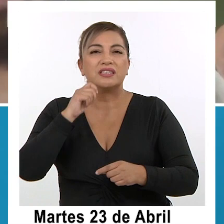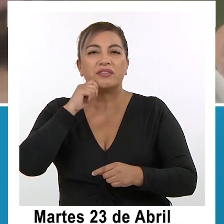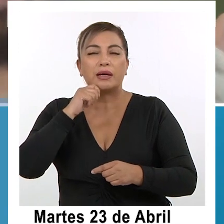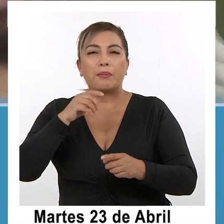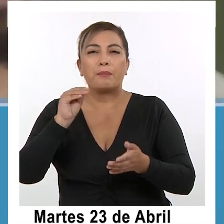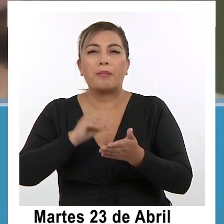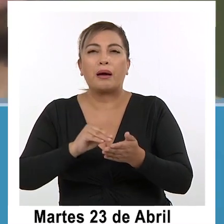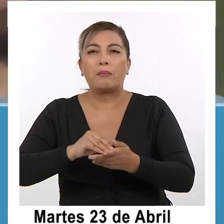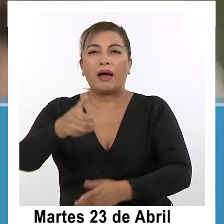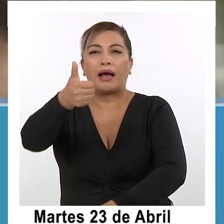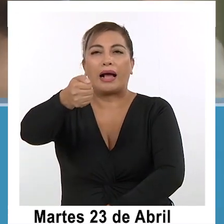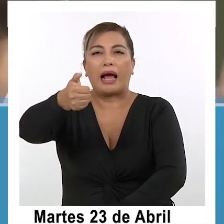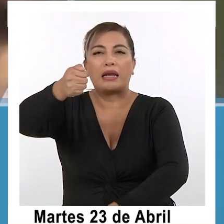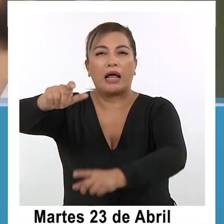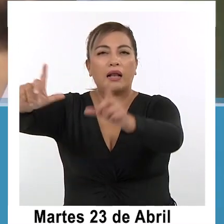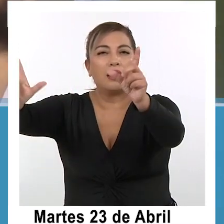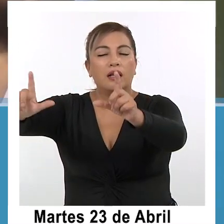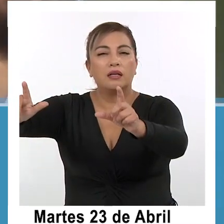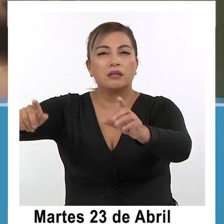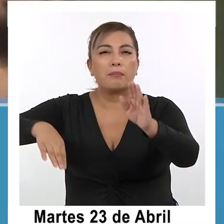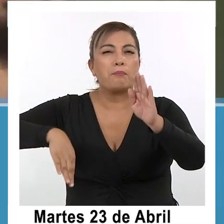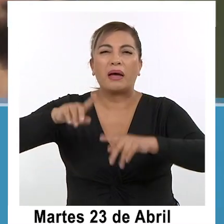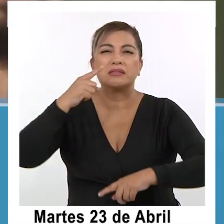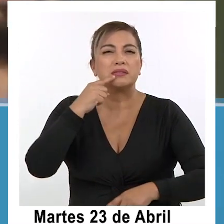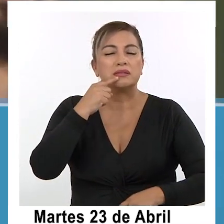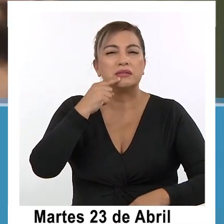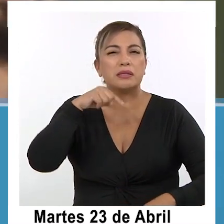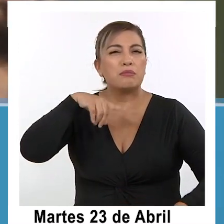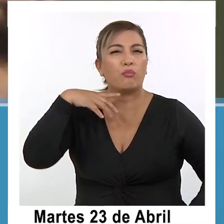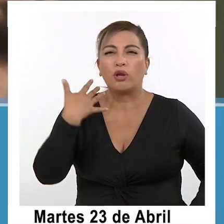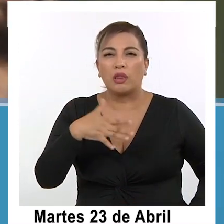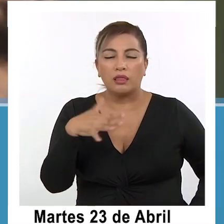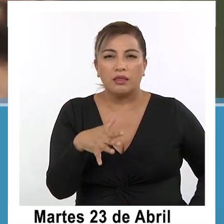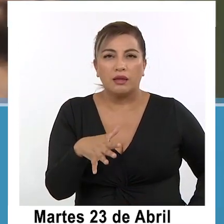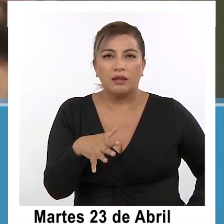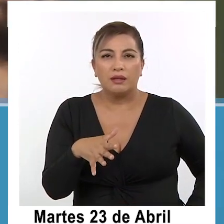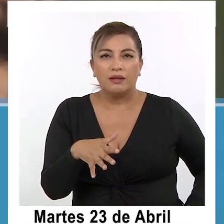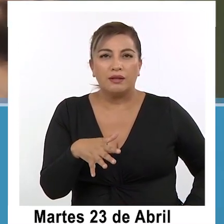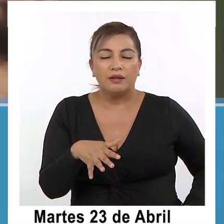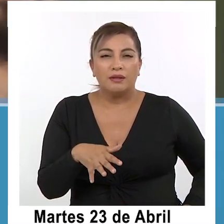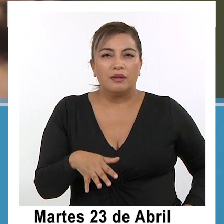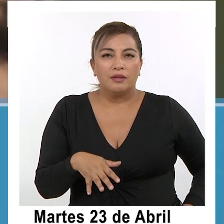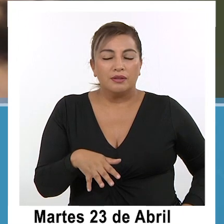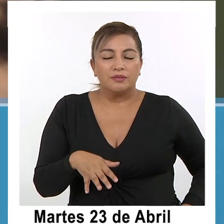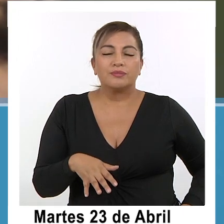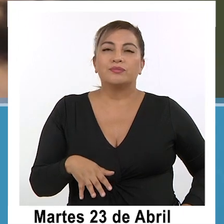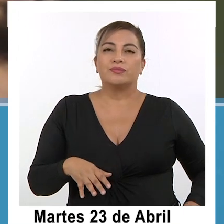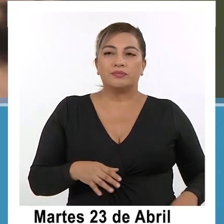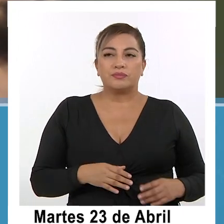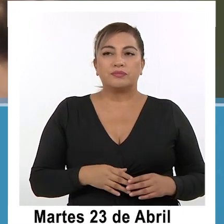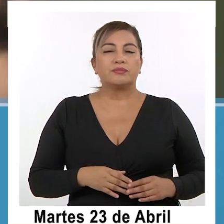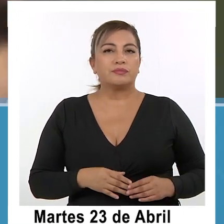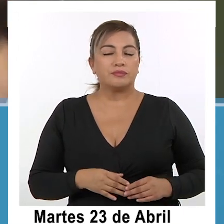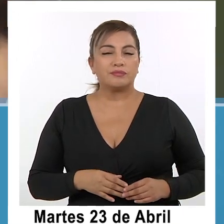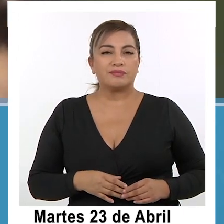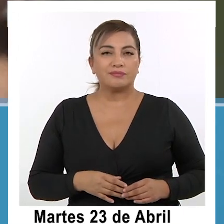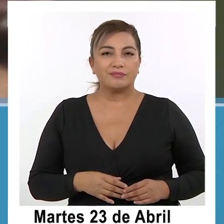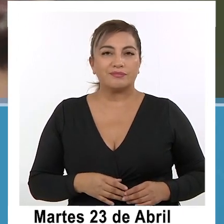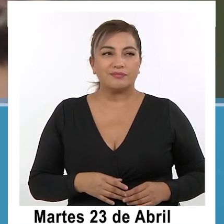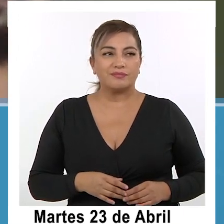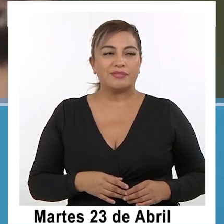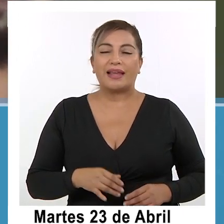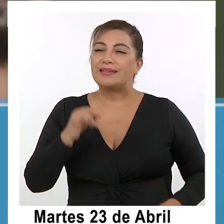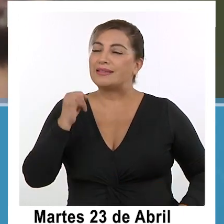amplio Qué es más importante digamos de seguro eso es algo que está siempre como premisa